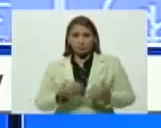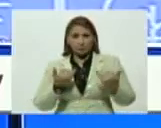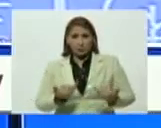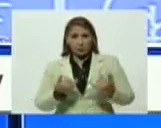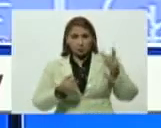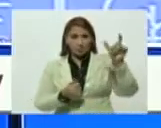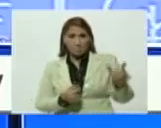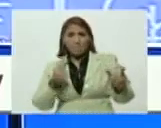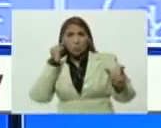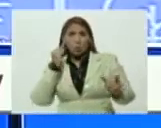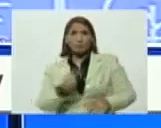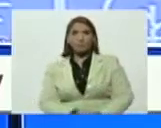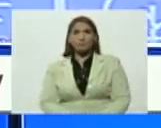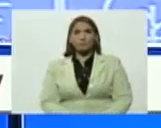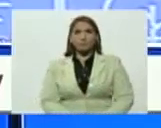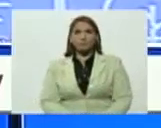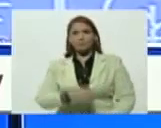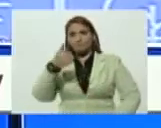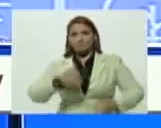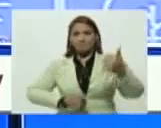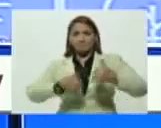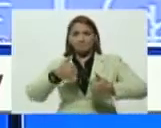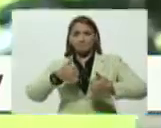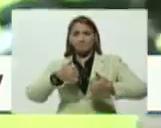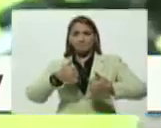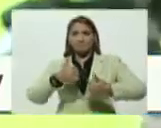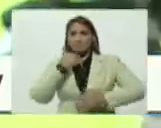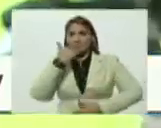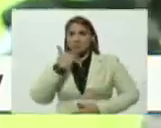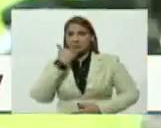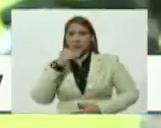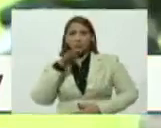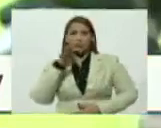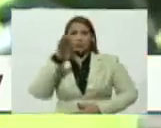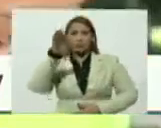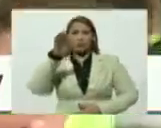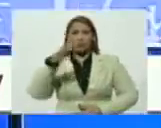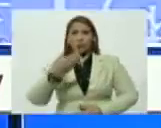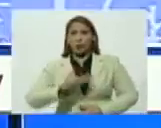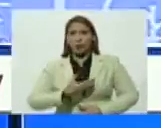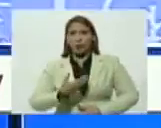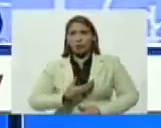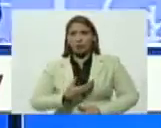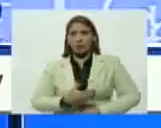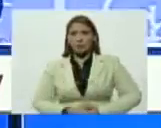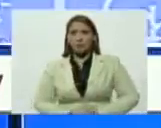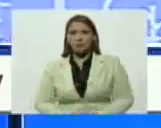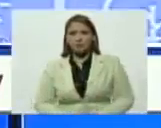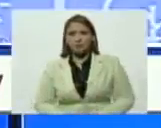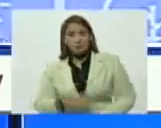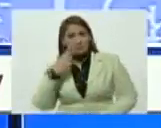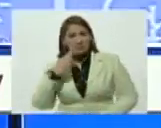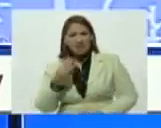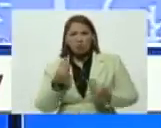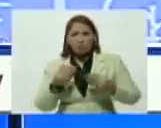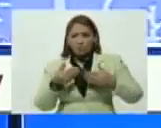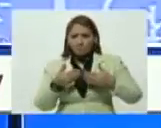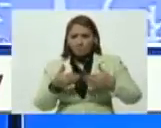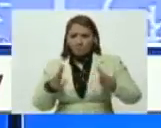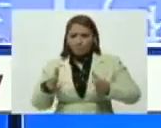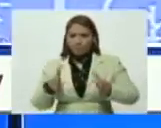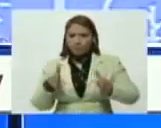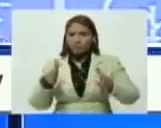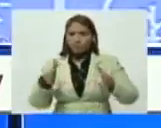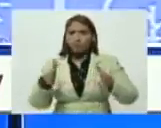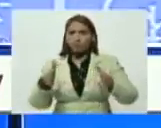como candidata y próxima alcaldesa de Maturín. Para que ustedes vean cómo vamos abriéndole camino